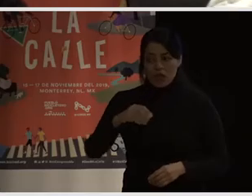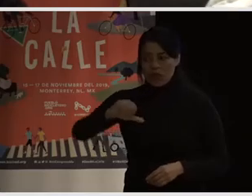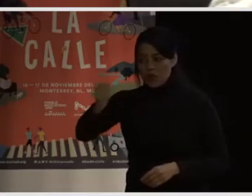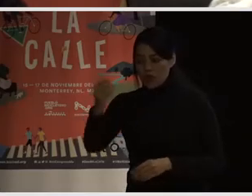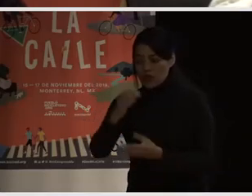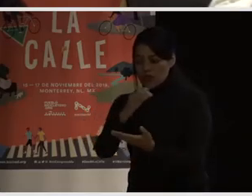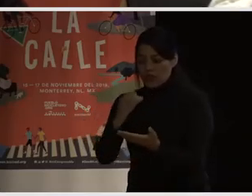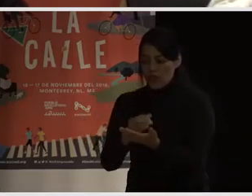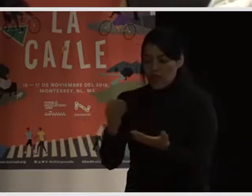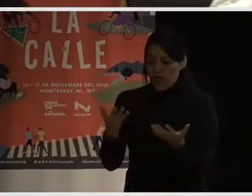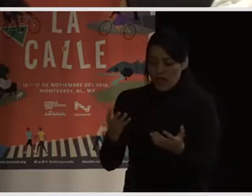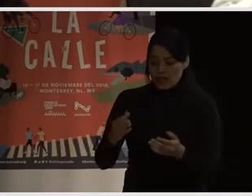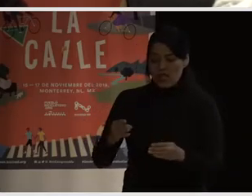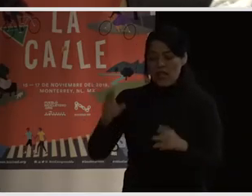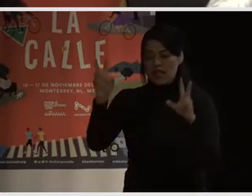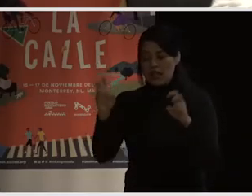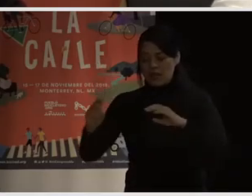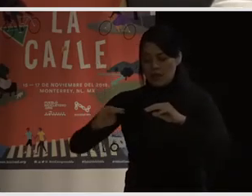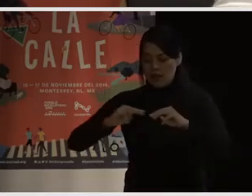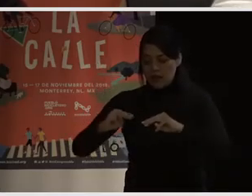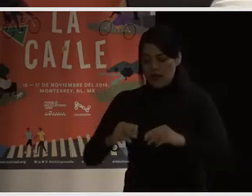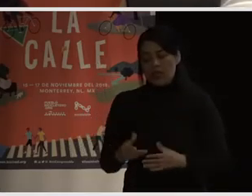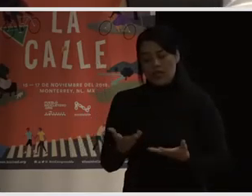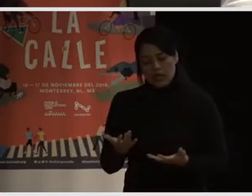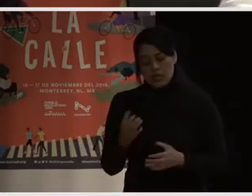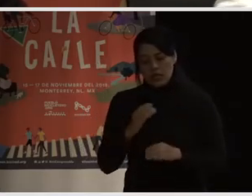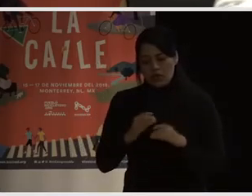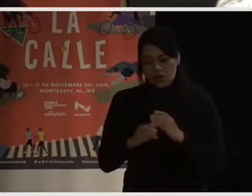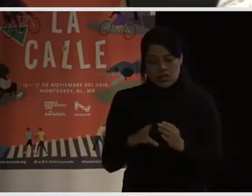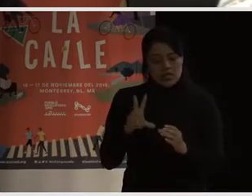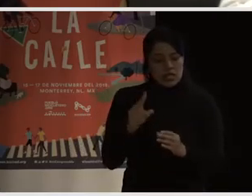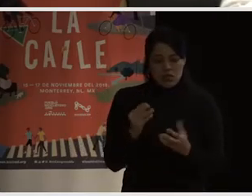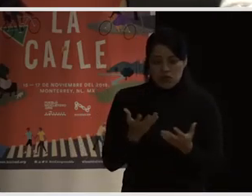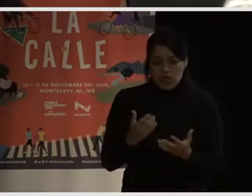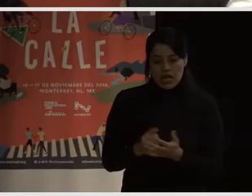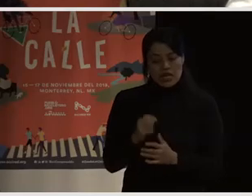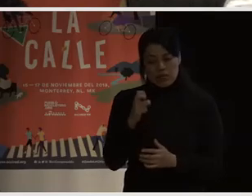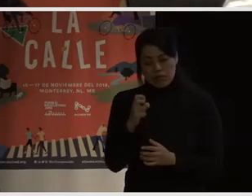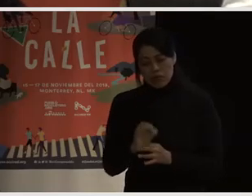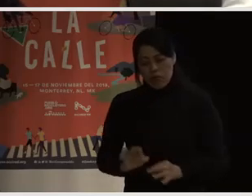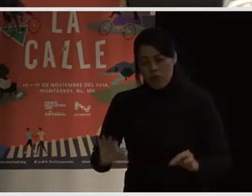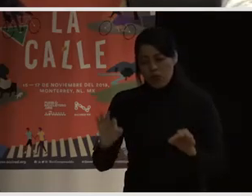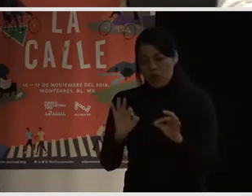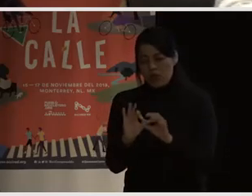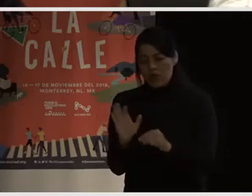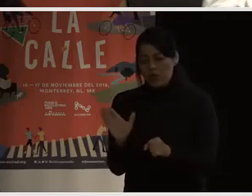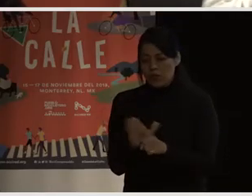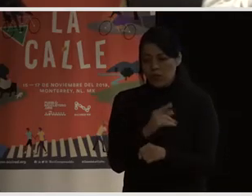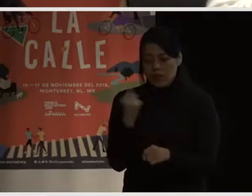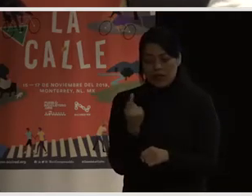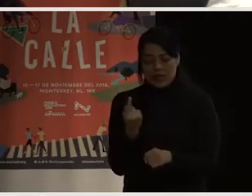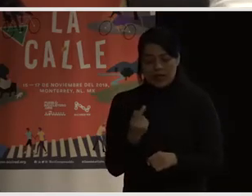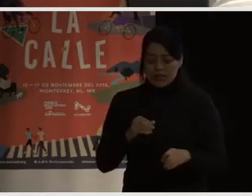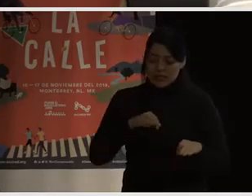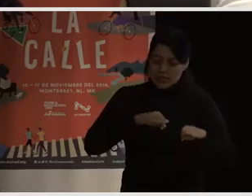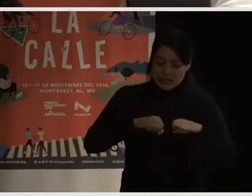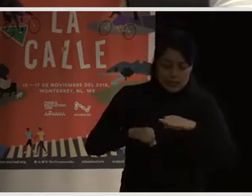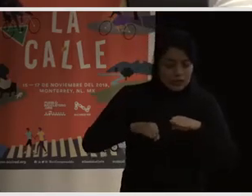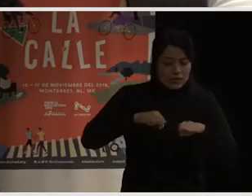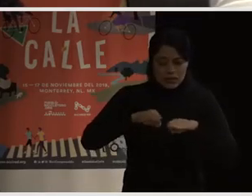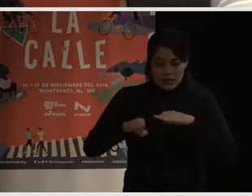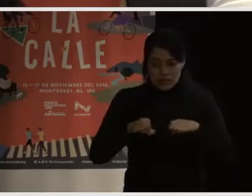movilidad y también lo que logramos que no se haga es muy importante porque ese es el todo el trabajo implica